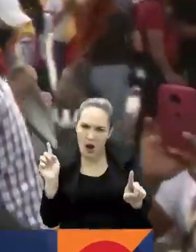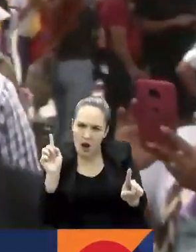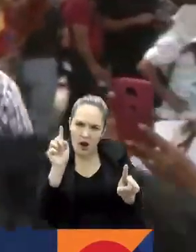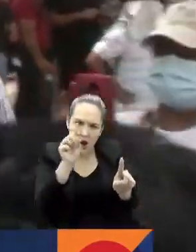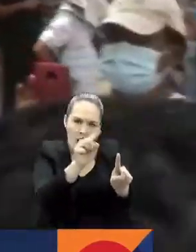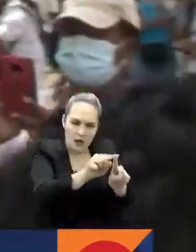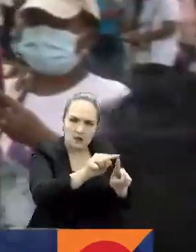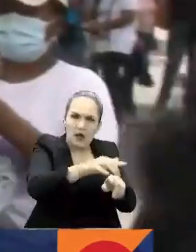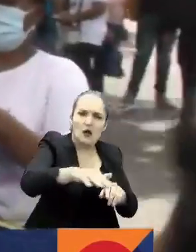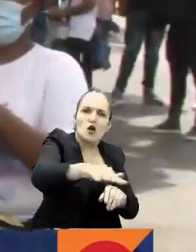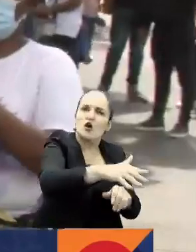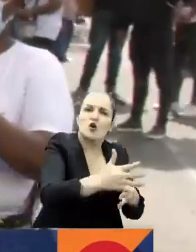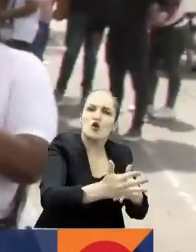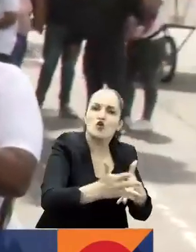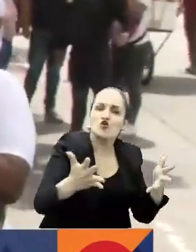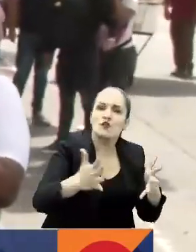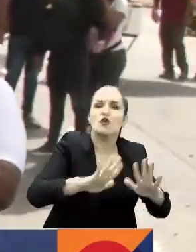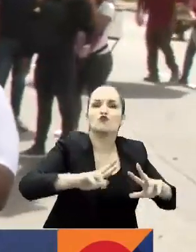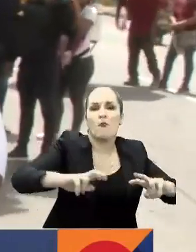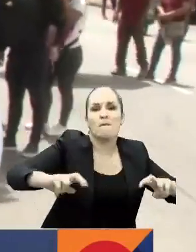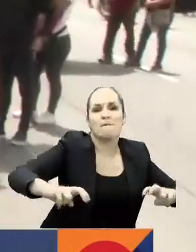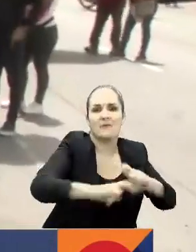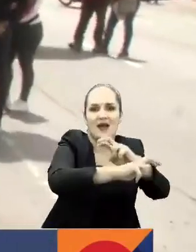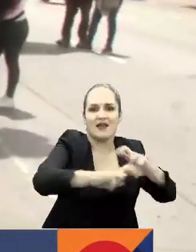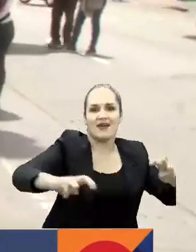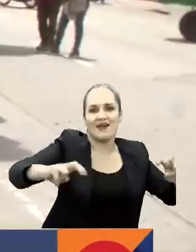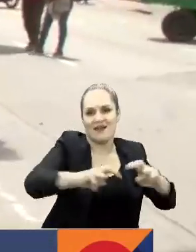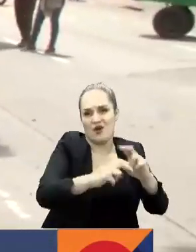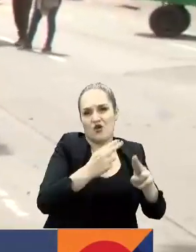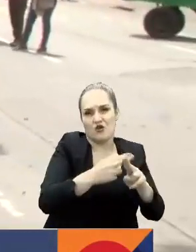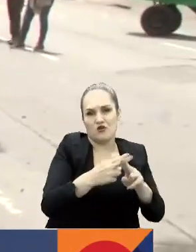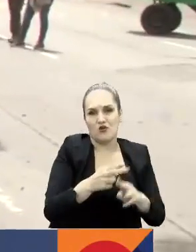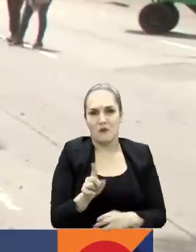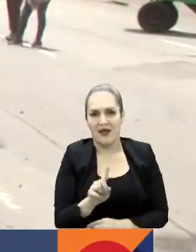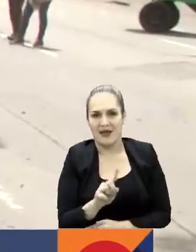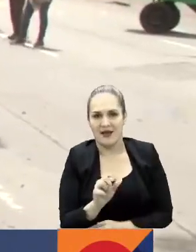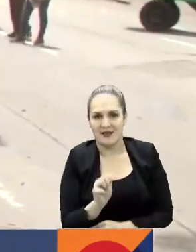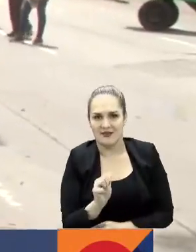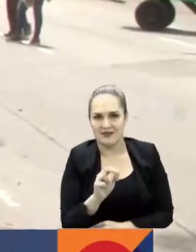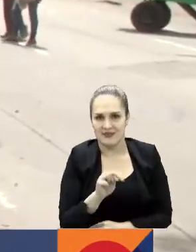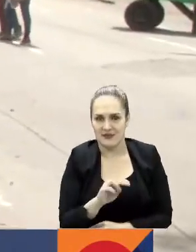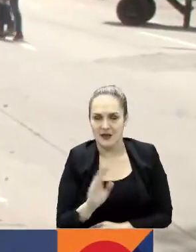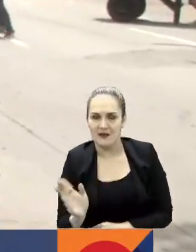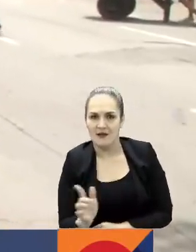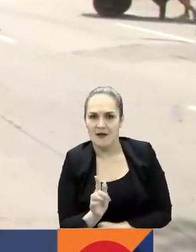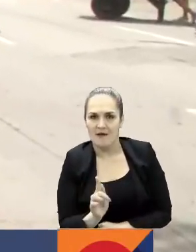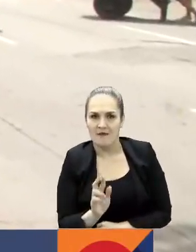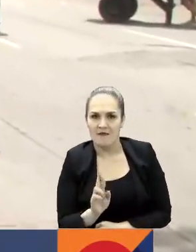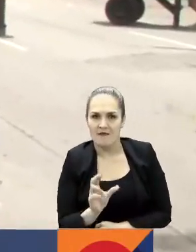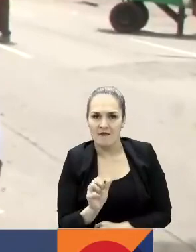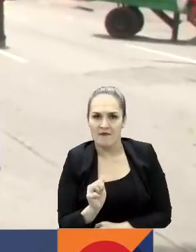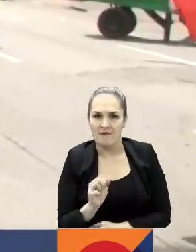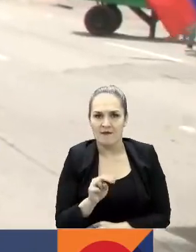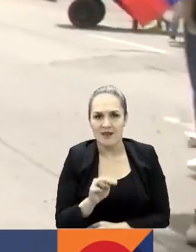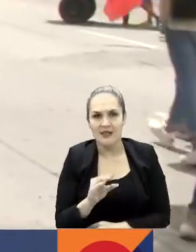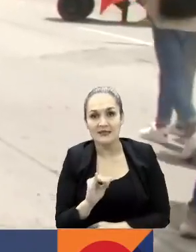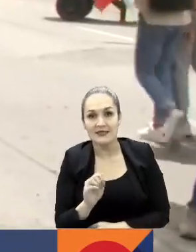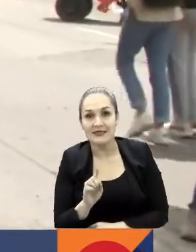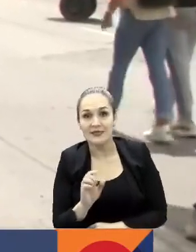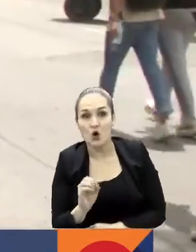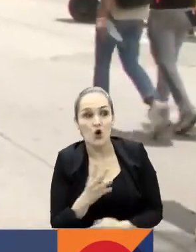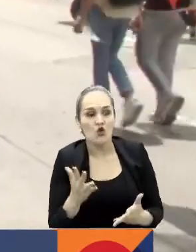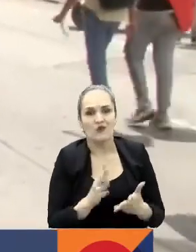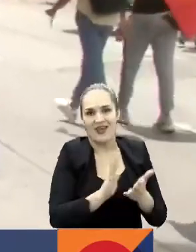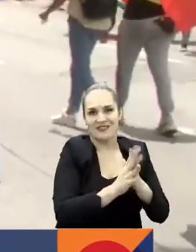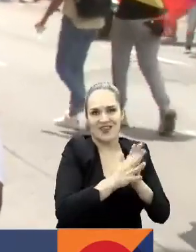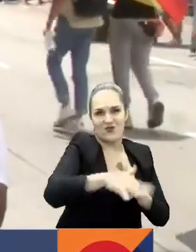y se ubique precisamente en la plazoleta de San Francisco, ubicada en el centro de la capital del Valle del Cauca. Hasta el momento, hay que reiterar, son miles de